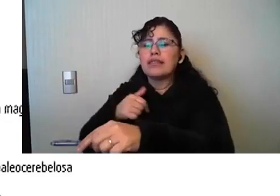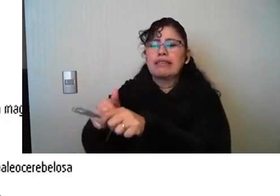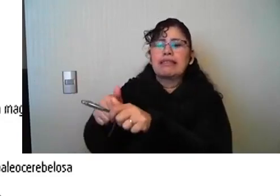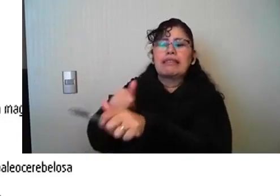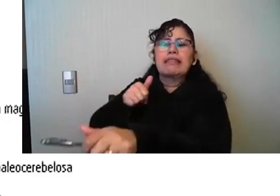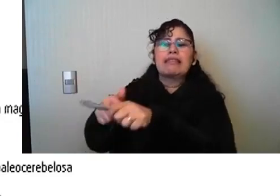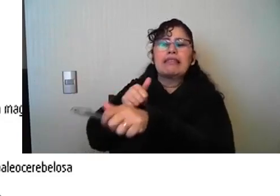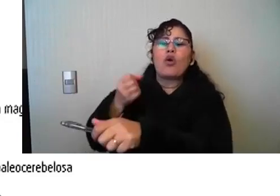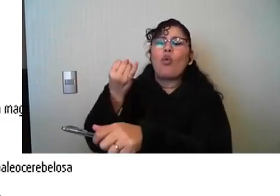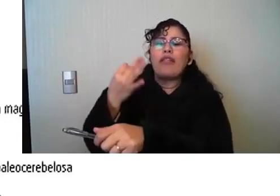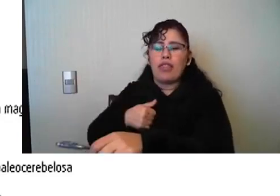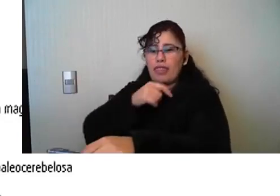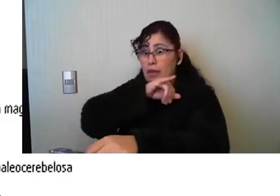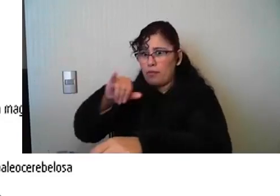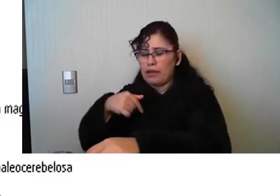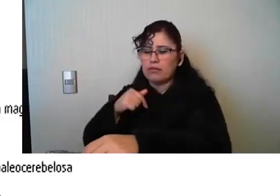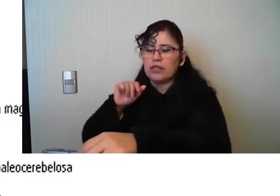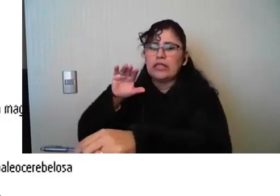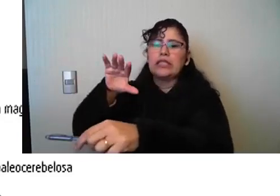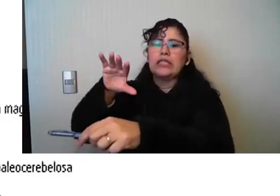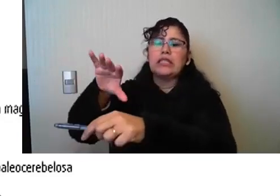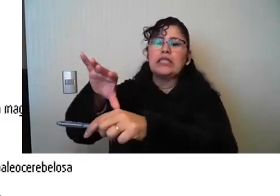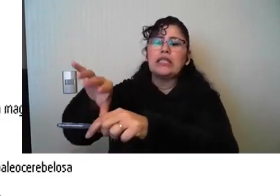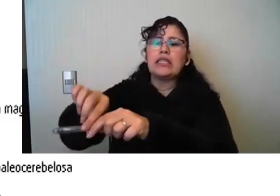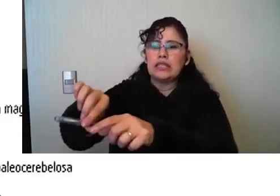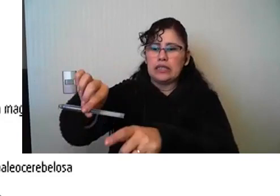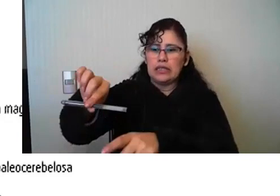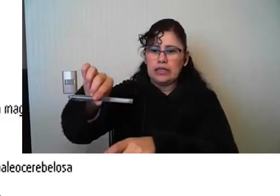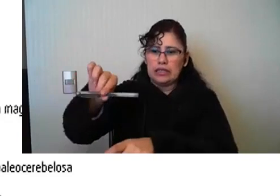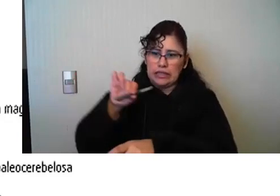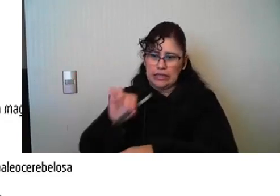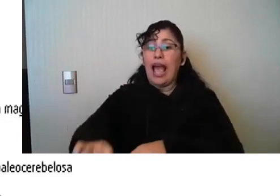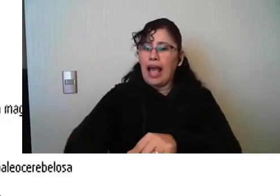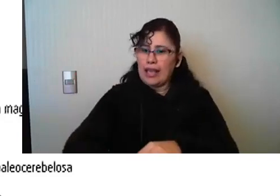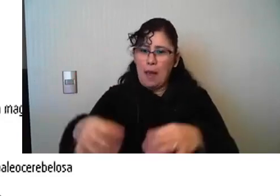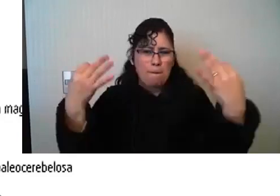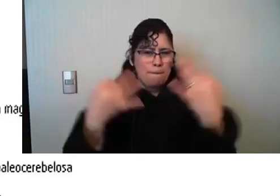hago. Para que ese movimiento sea perfecto, interviene el cerebelo.